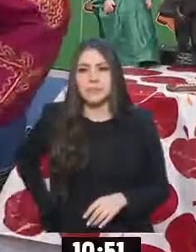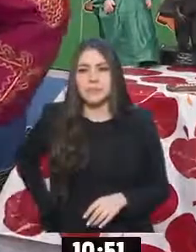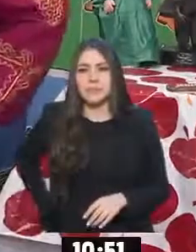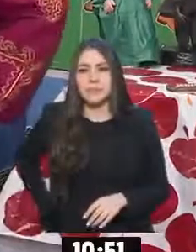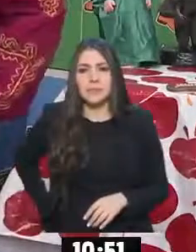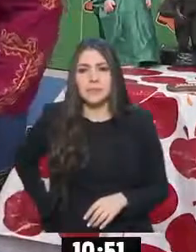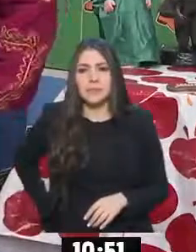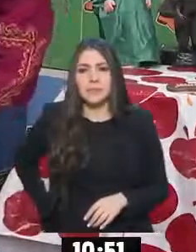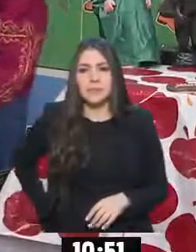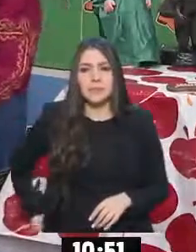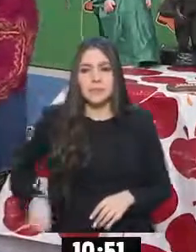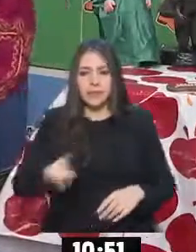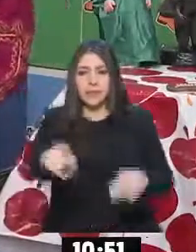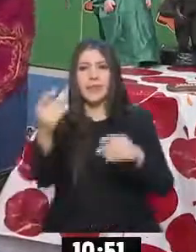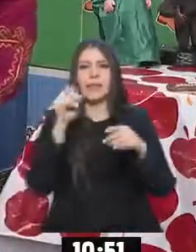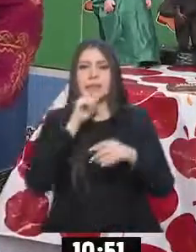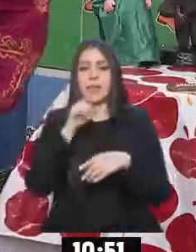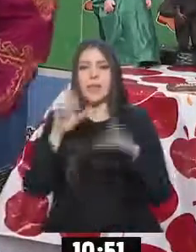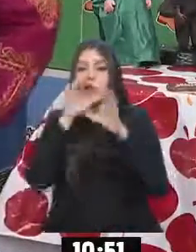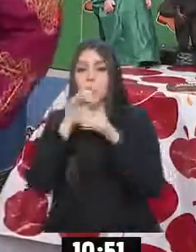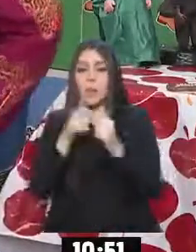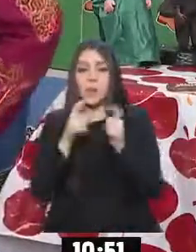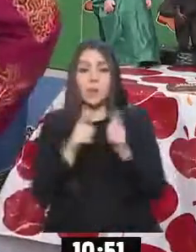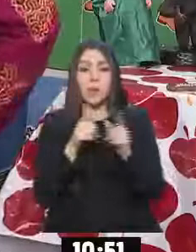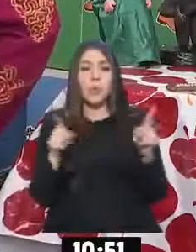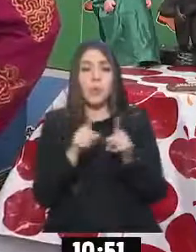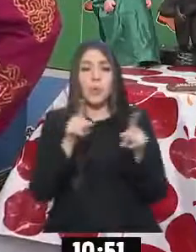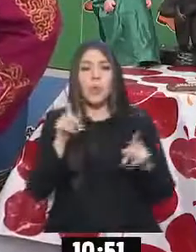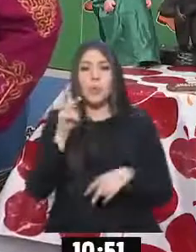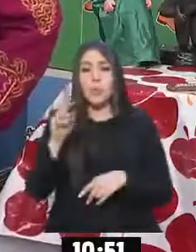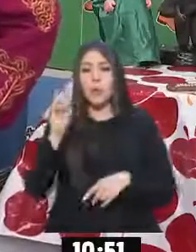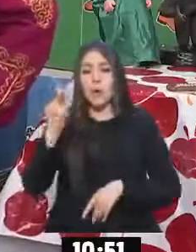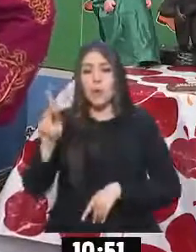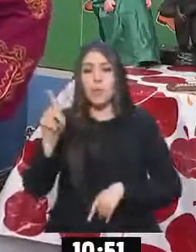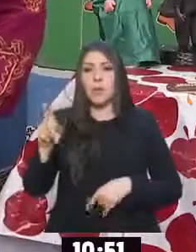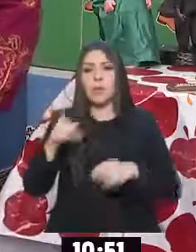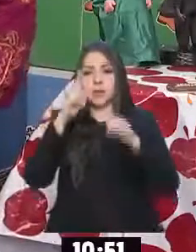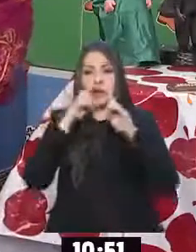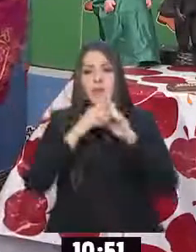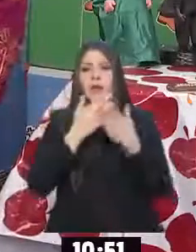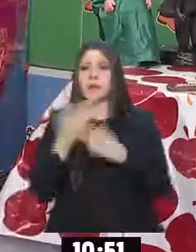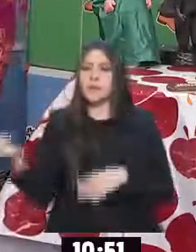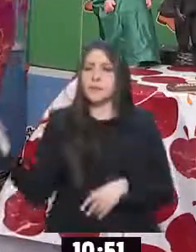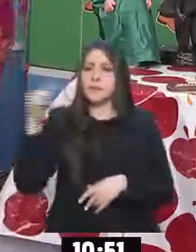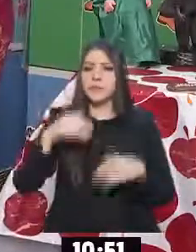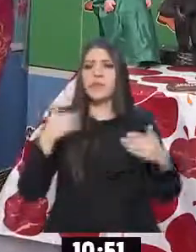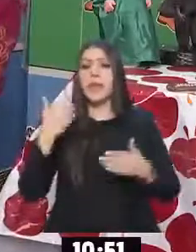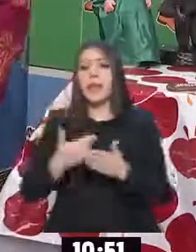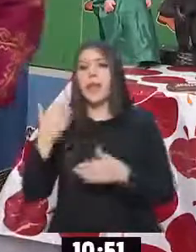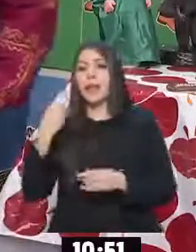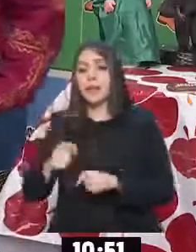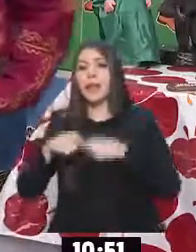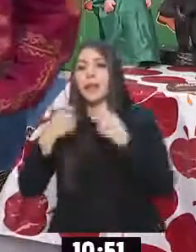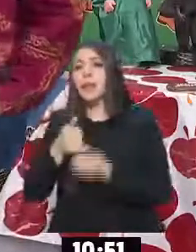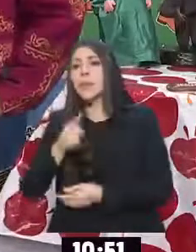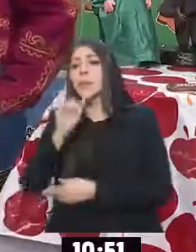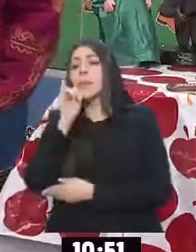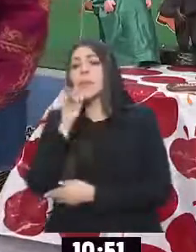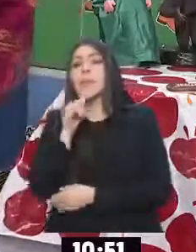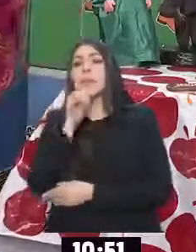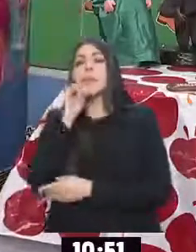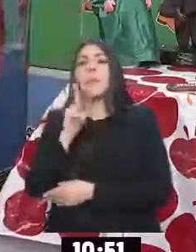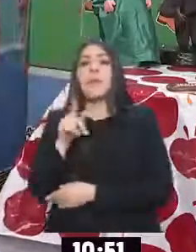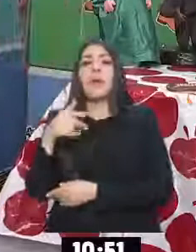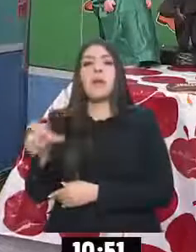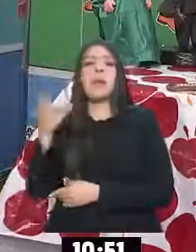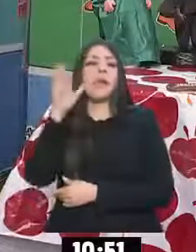icónicas del pop. Y pues dijimos, ¡que se venga a festejar! No quiso tomar pulquito antes, entonces... No, ahorita te lo acaban.